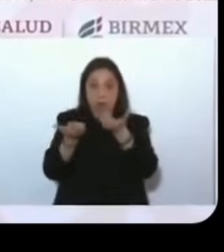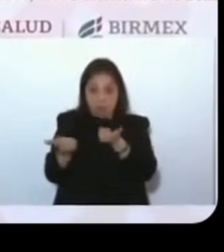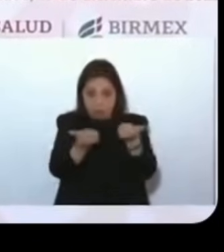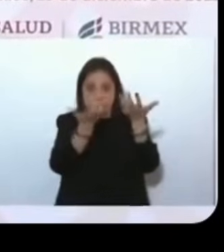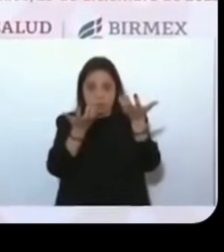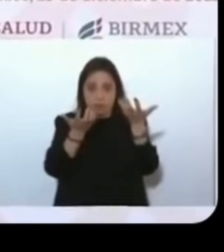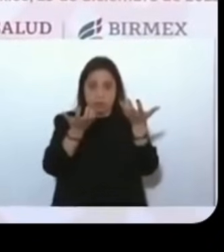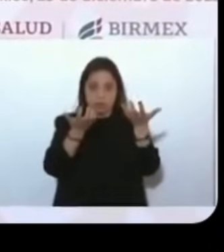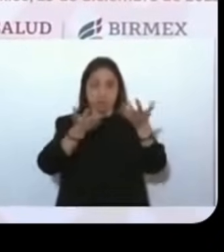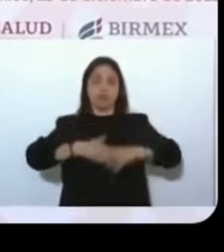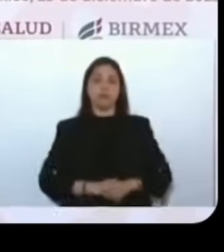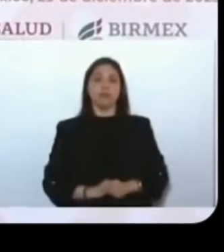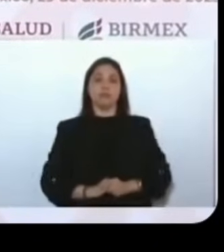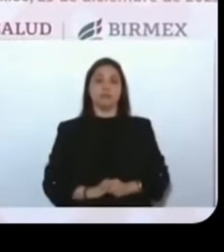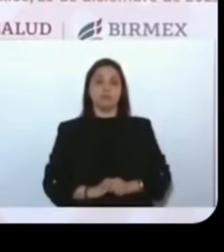como